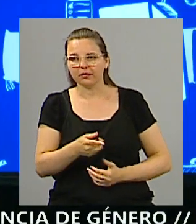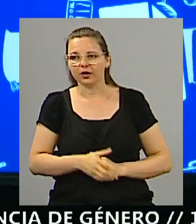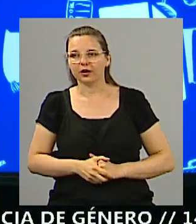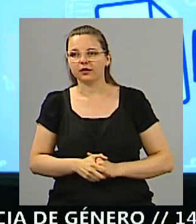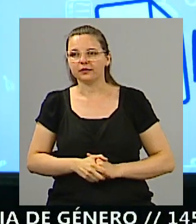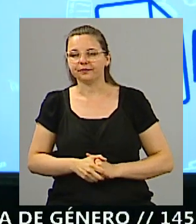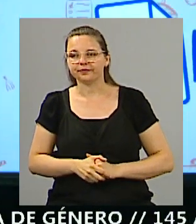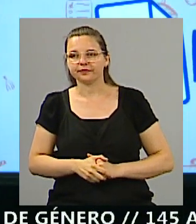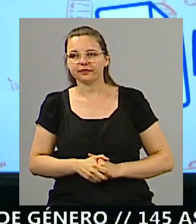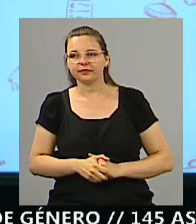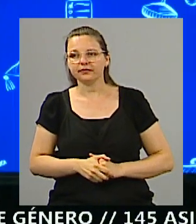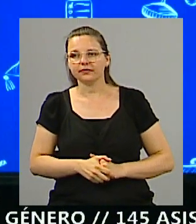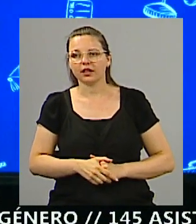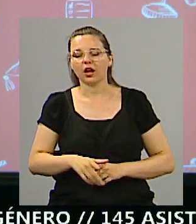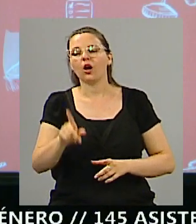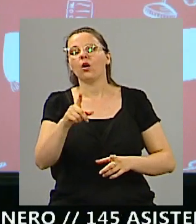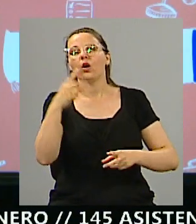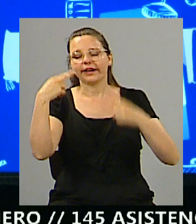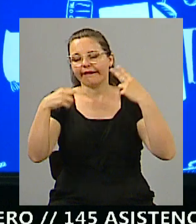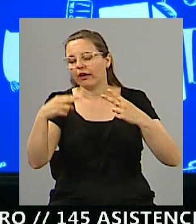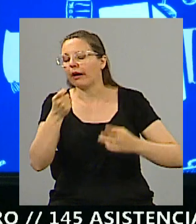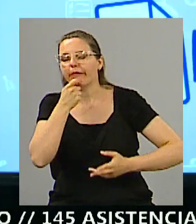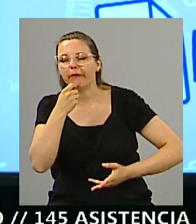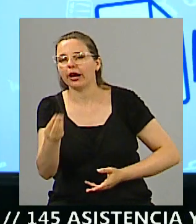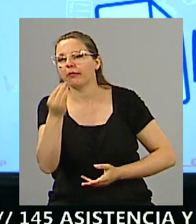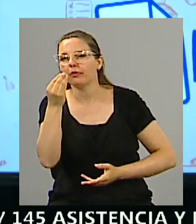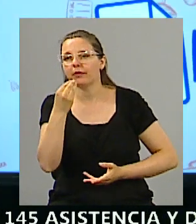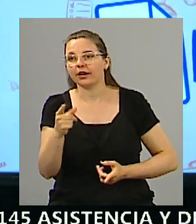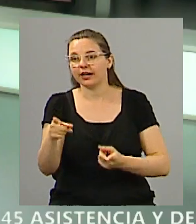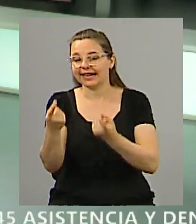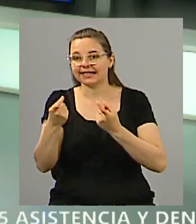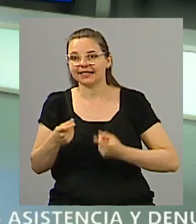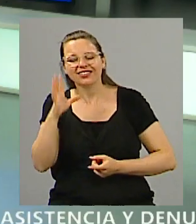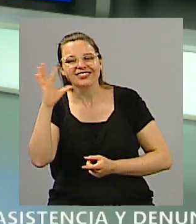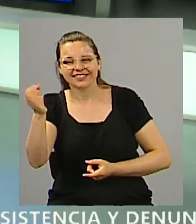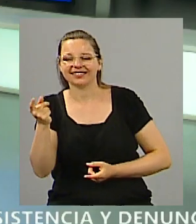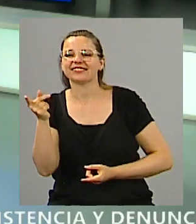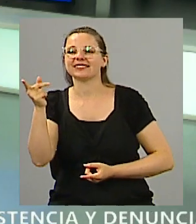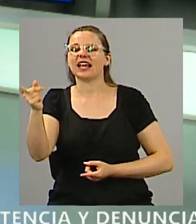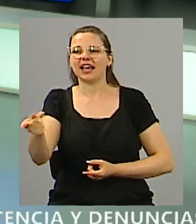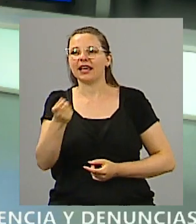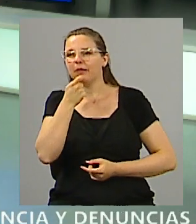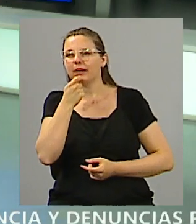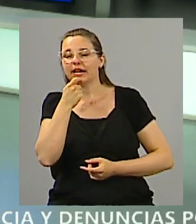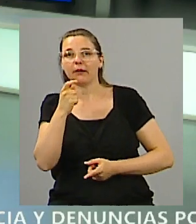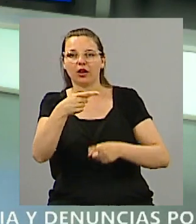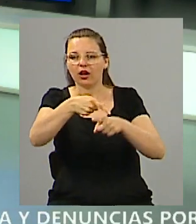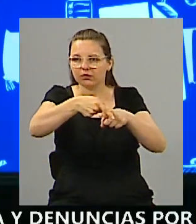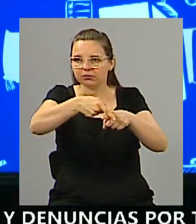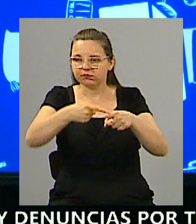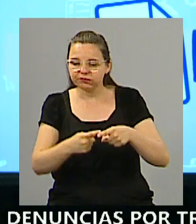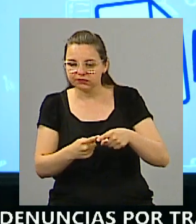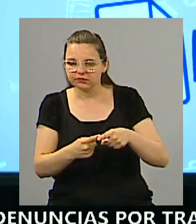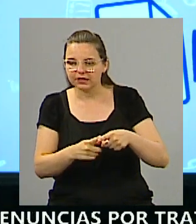voy a manipular alimentos, por ejemplo, bueno, sí, necesito saber si la persona tiene algún tipo de infección en el cual si se llega a cortar, yo sé